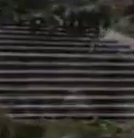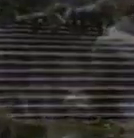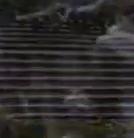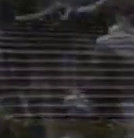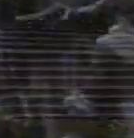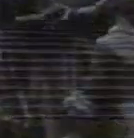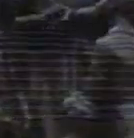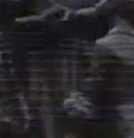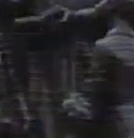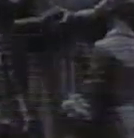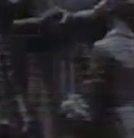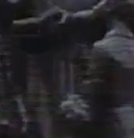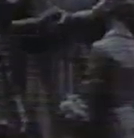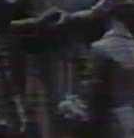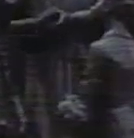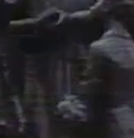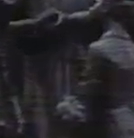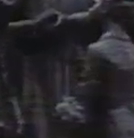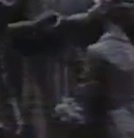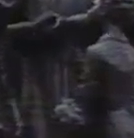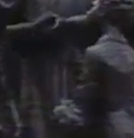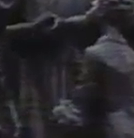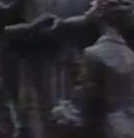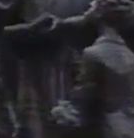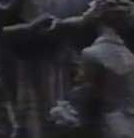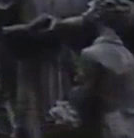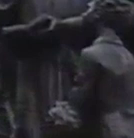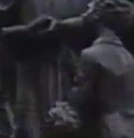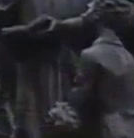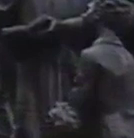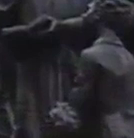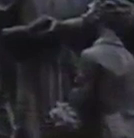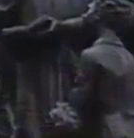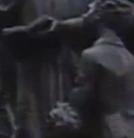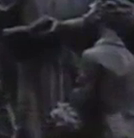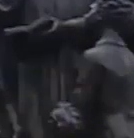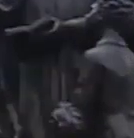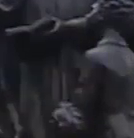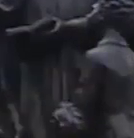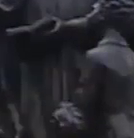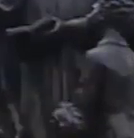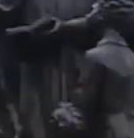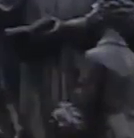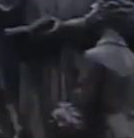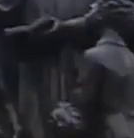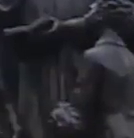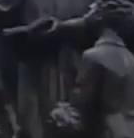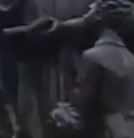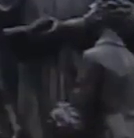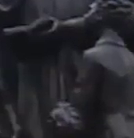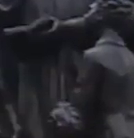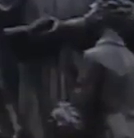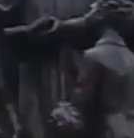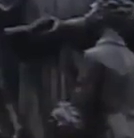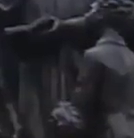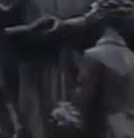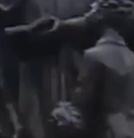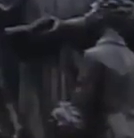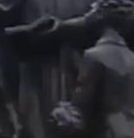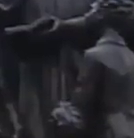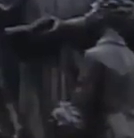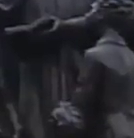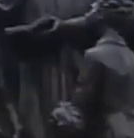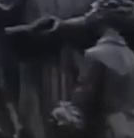Así es, amigos, seguimos con esta emisión especial de El Noticiero porque la segunda eliminatoria de la carrera de coches de madera se cumplió en el centro de Quito.